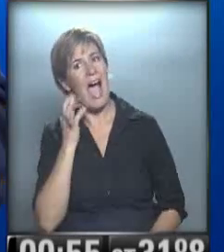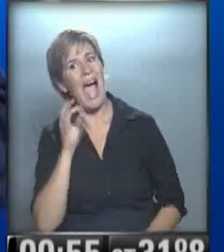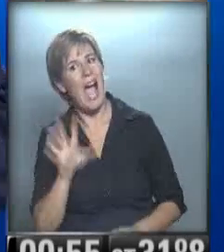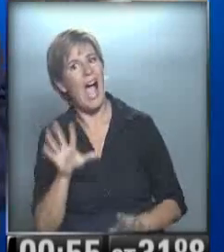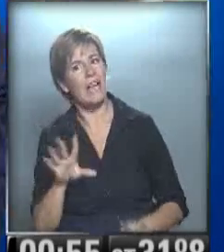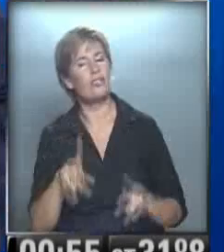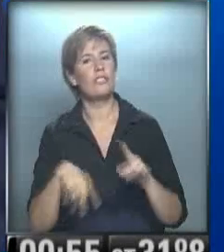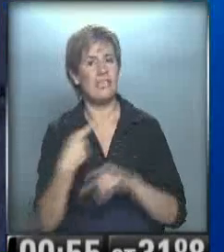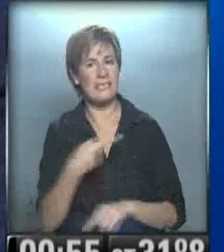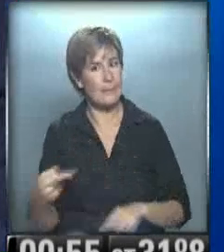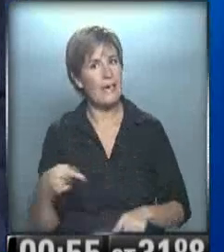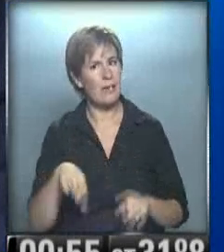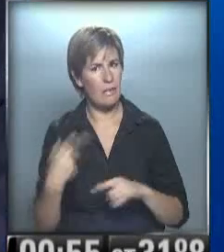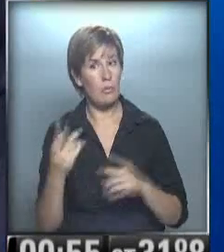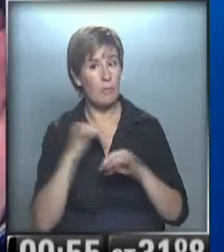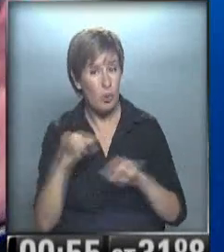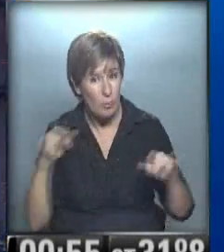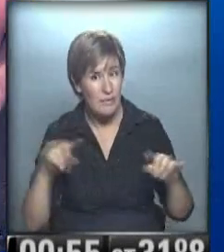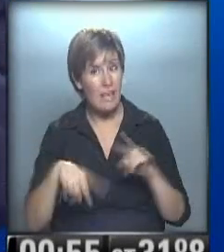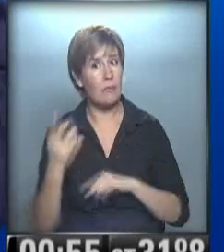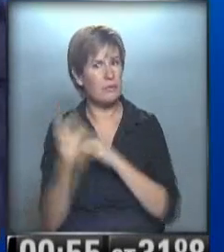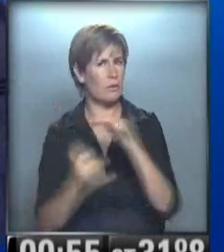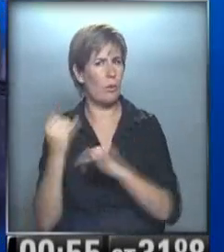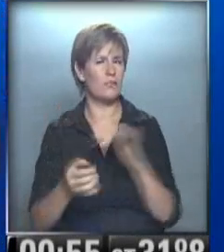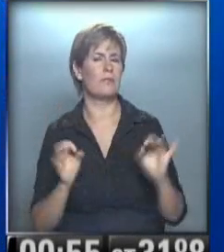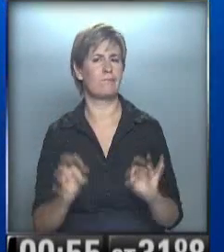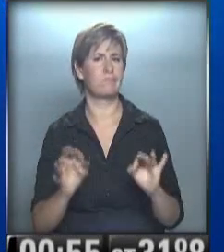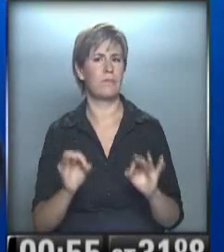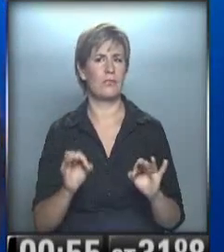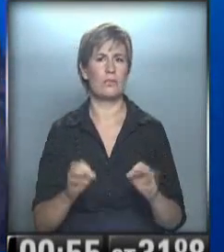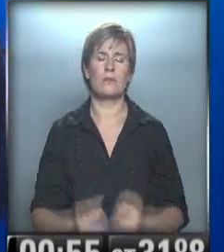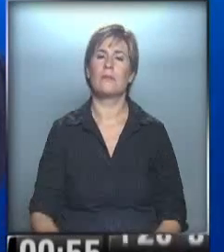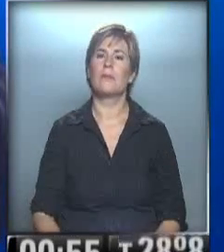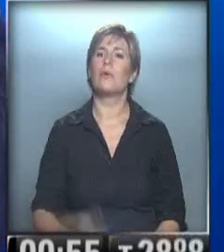ya te vamos a dar detalles después de la pausa, Mario, por supuesto. Perfecto, nos quedamos así, esperamos después de